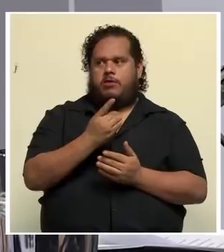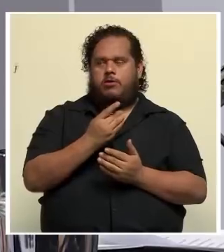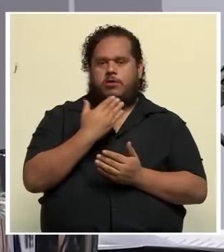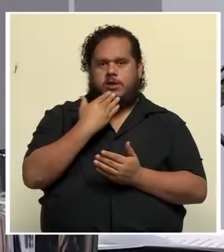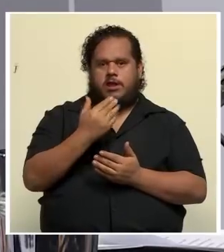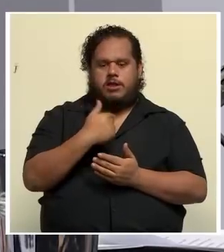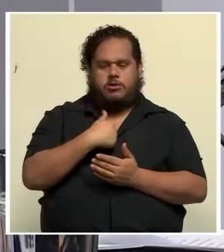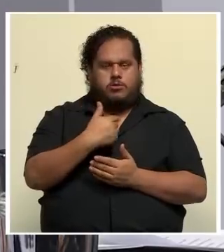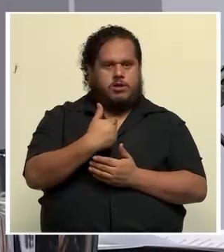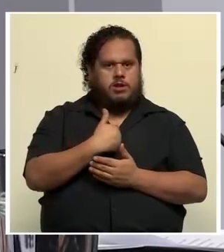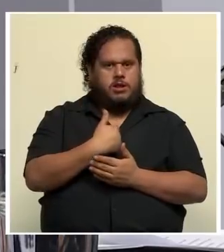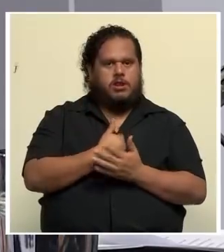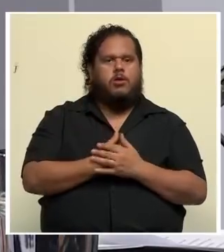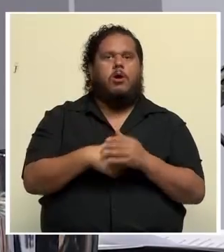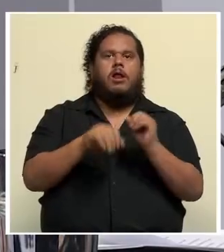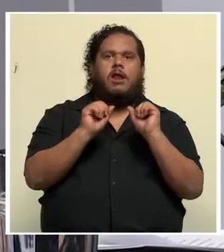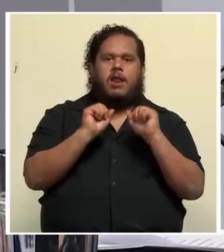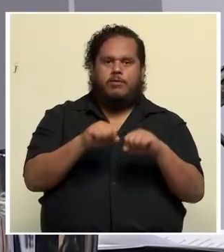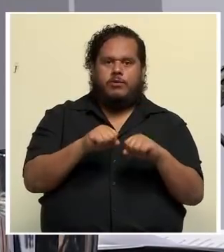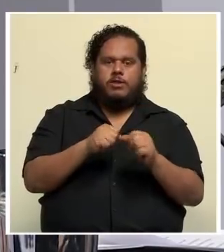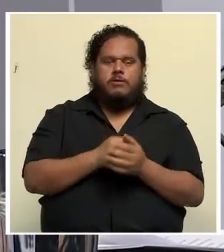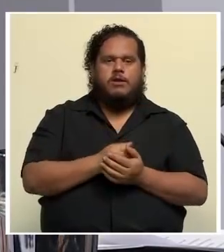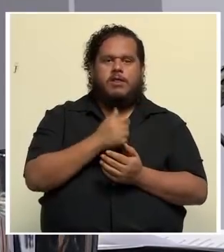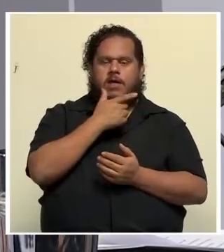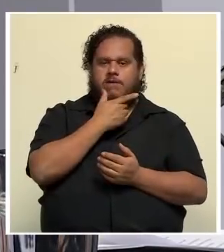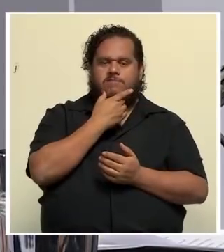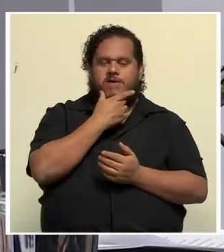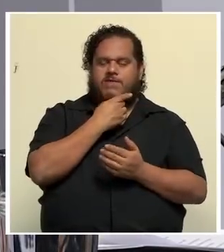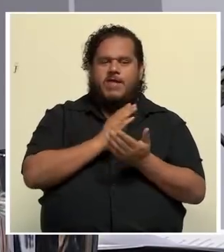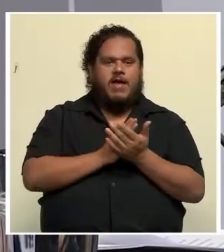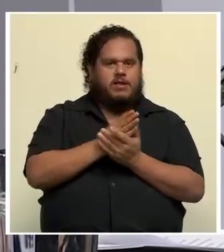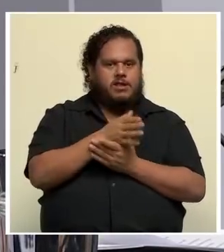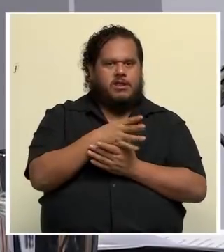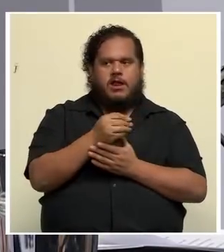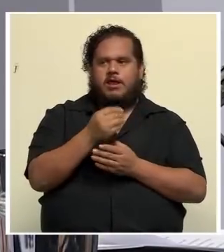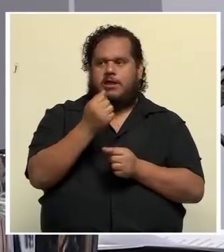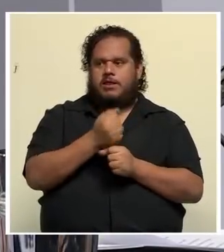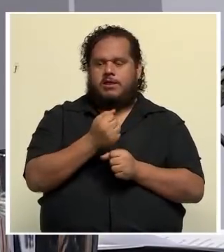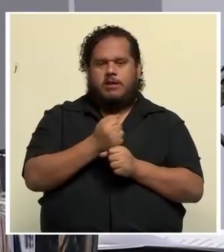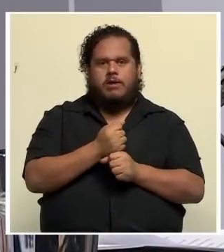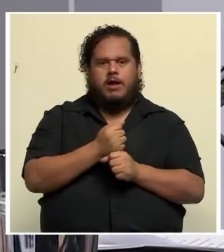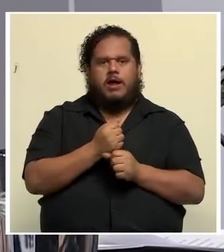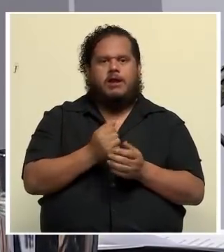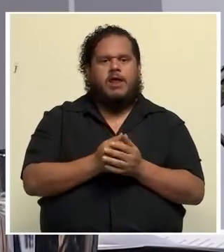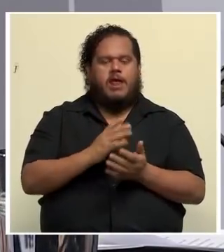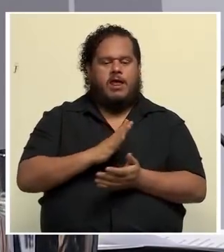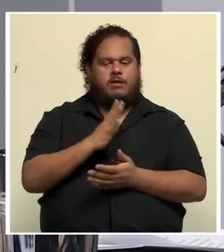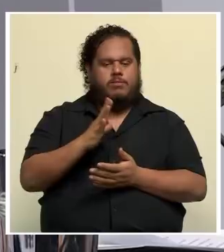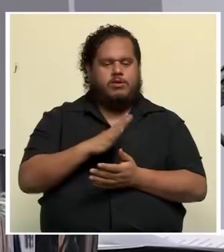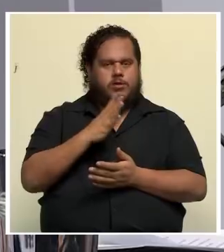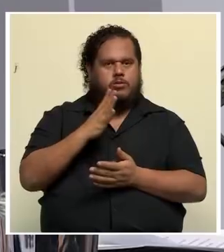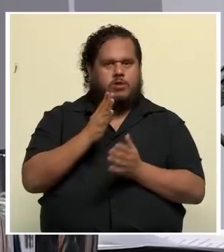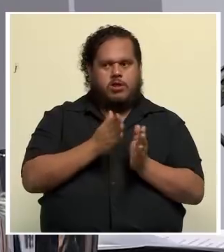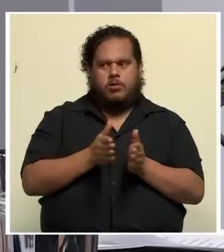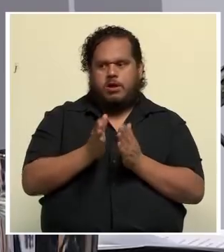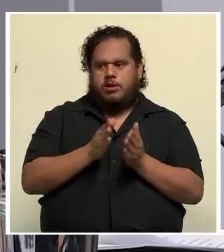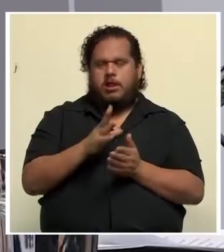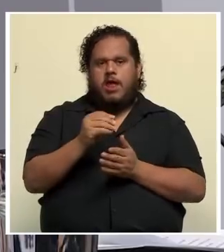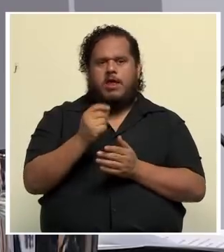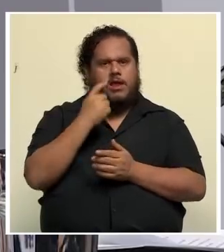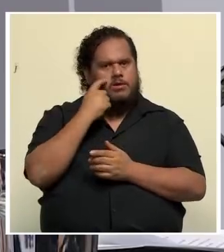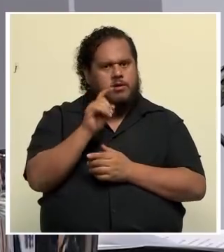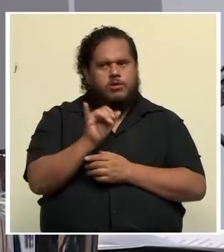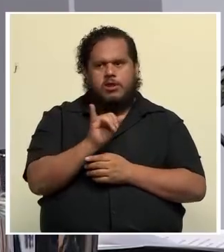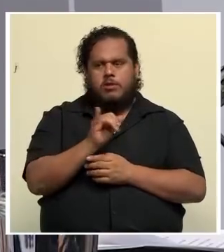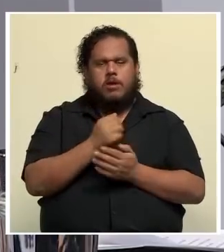tenido la posibilidad de accesar y de trabajar en prestigiosas organizaciones, y reconocen